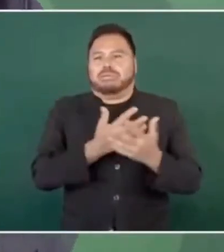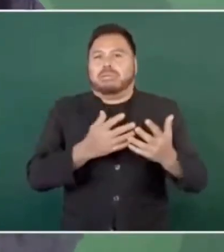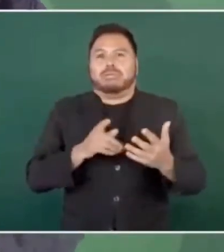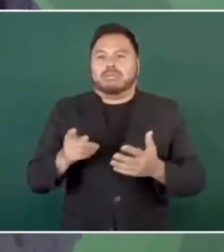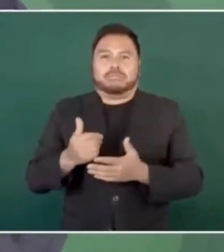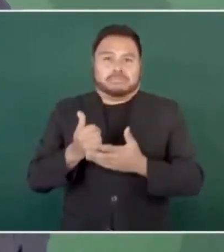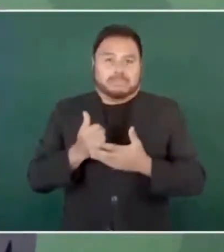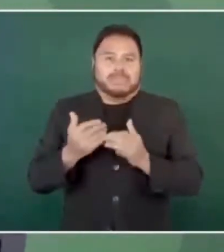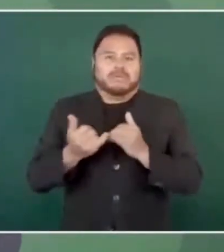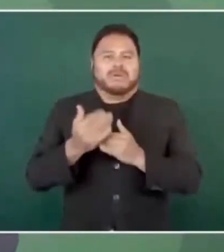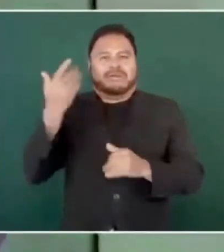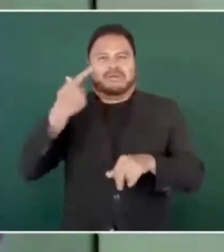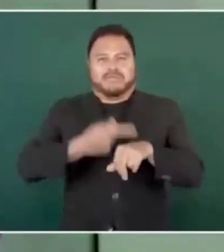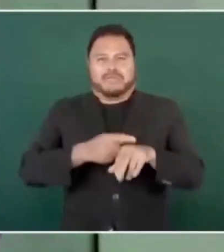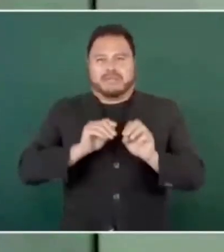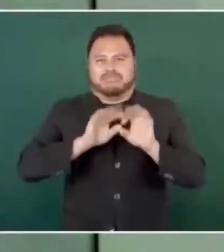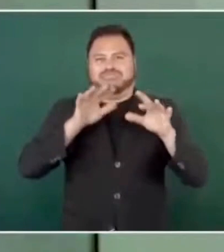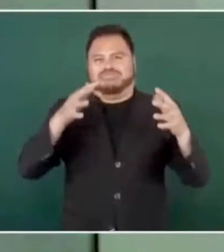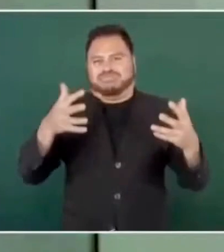epidemias,